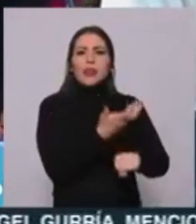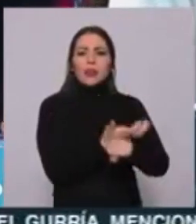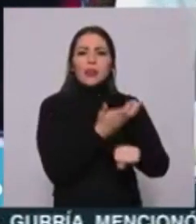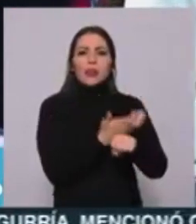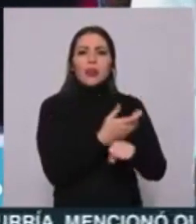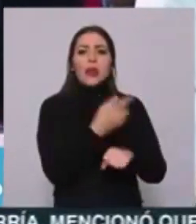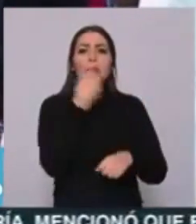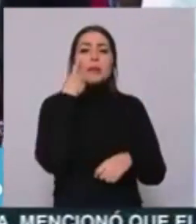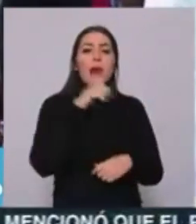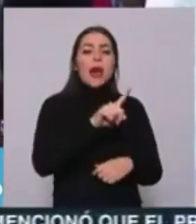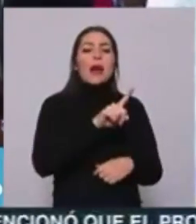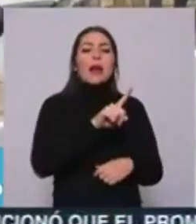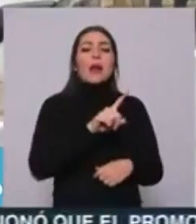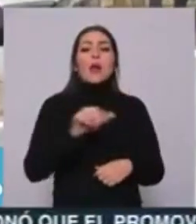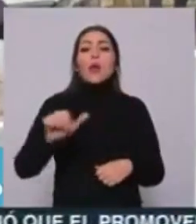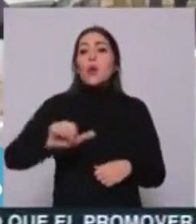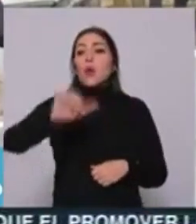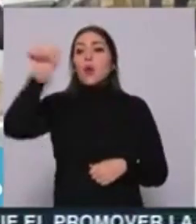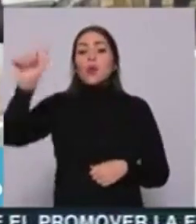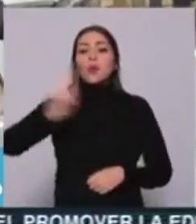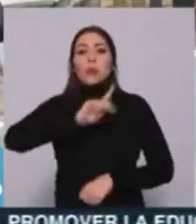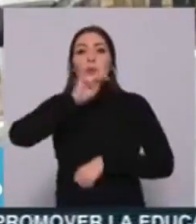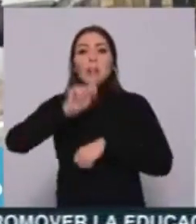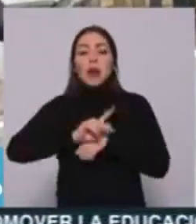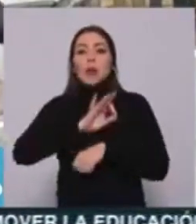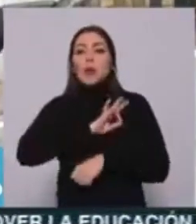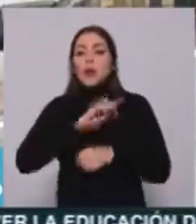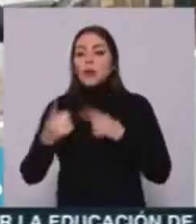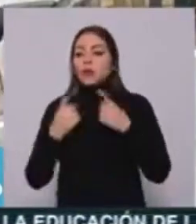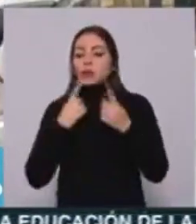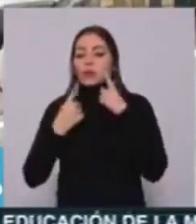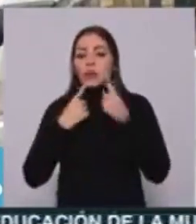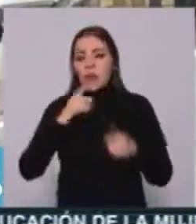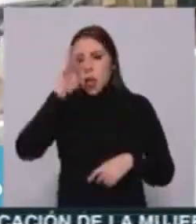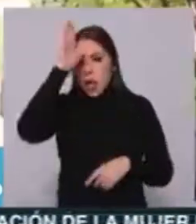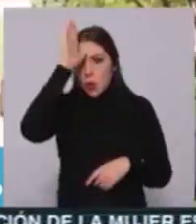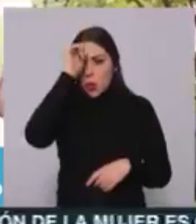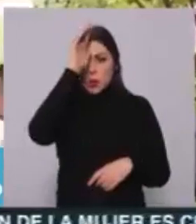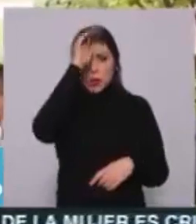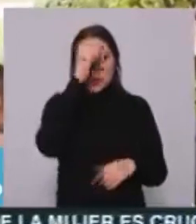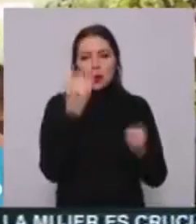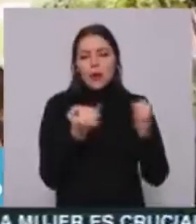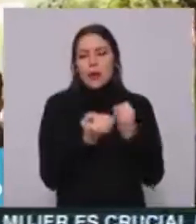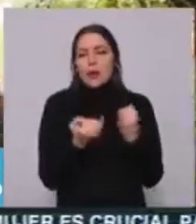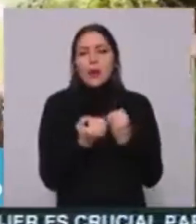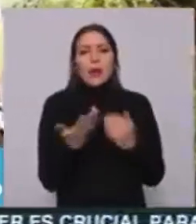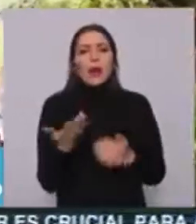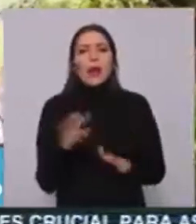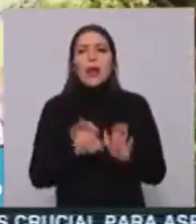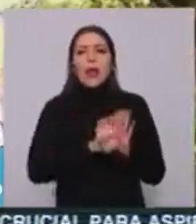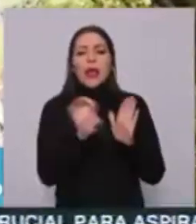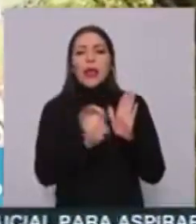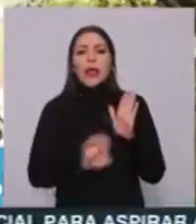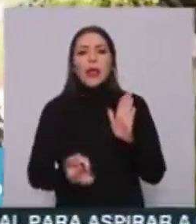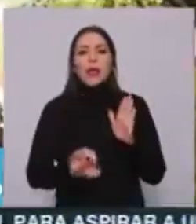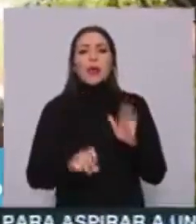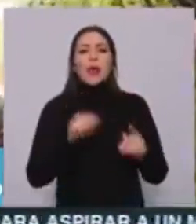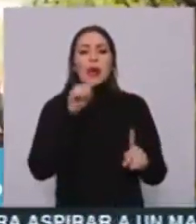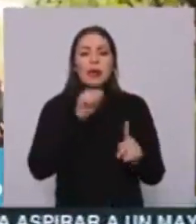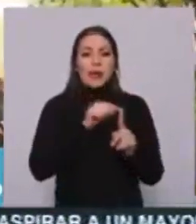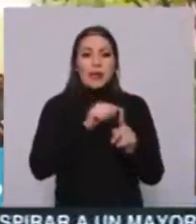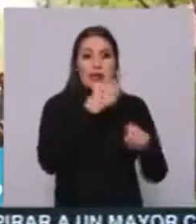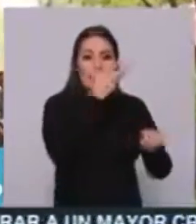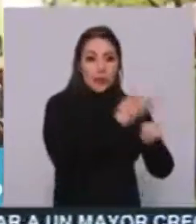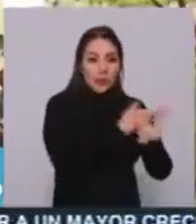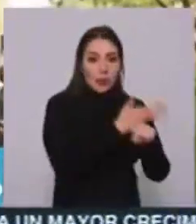manera pues coercitiva, y entonces arreglarse, llegar a acuerdos como, por ejemplo, el acuerdo migratorio con México